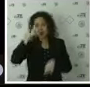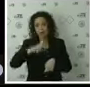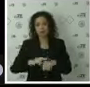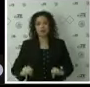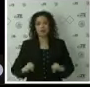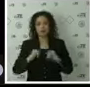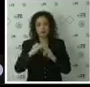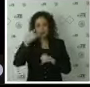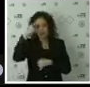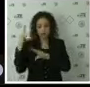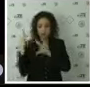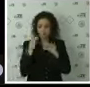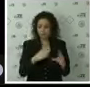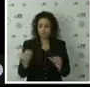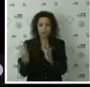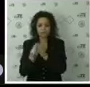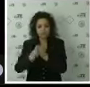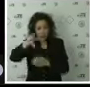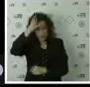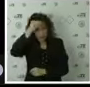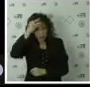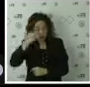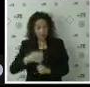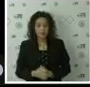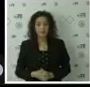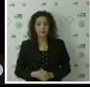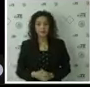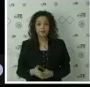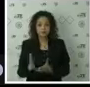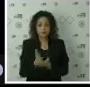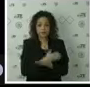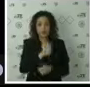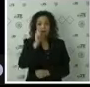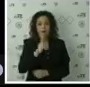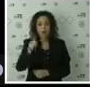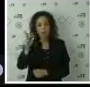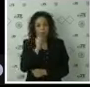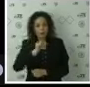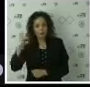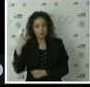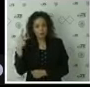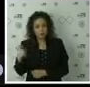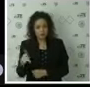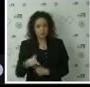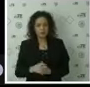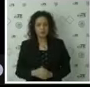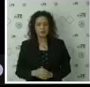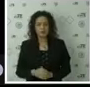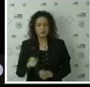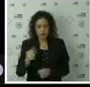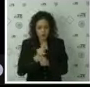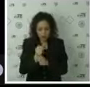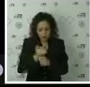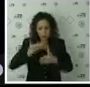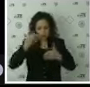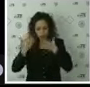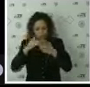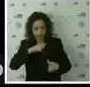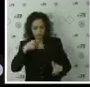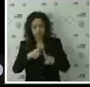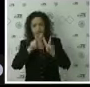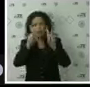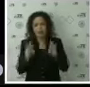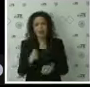de Formación y Capacitación. A la par de su actividad profesional, ha dedicado el estudio e investigación en temas